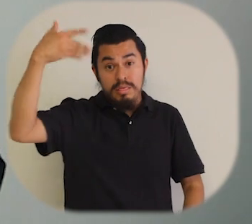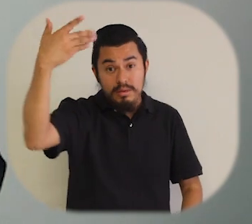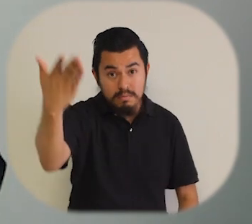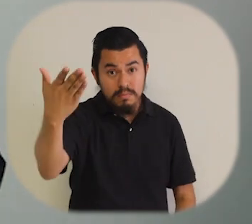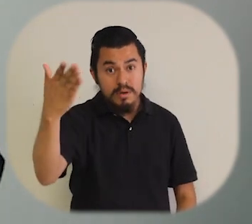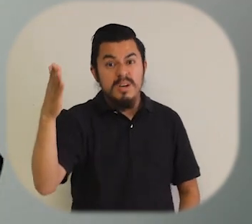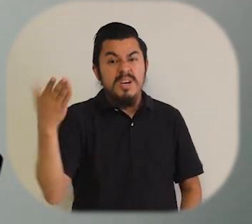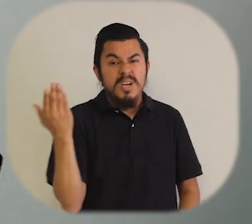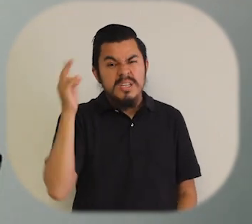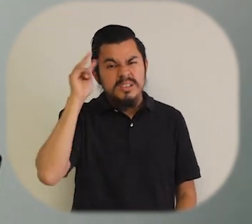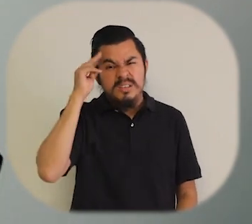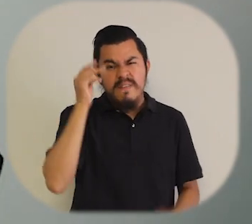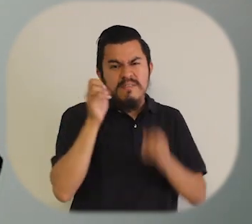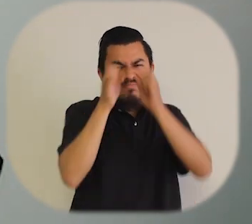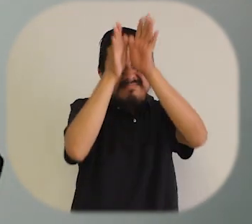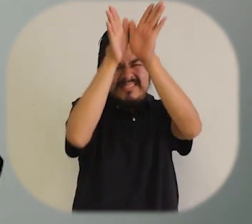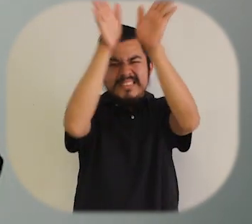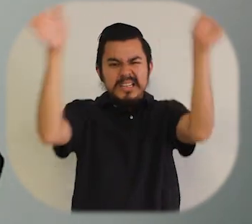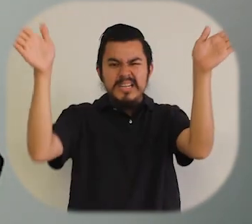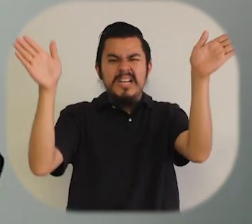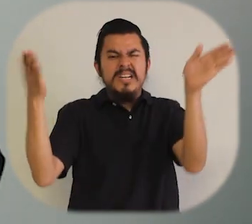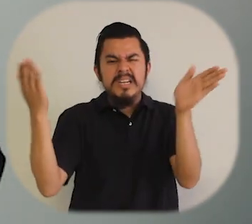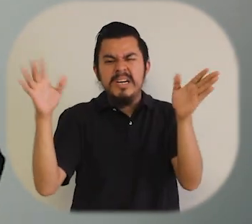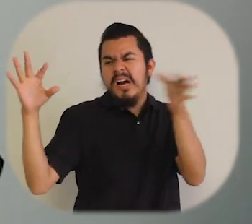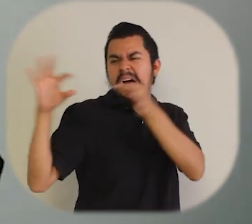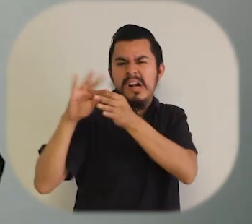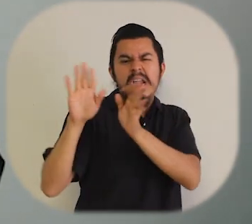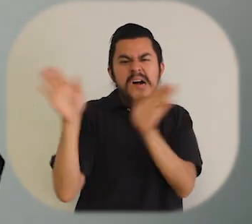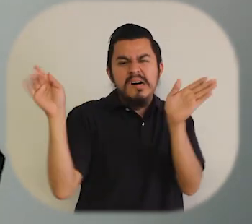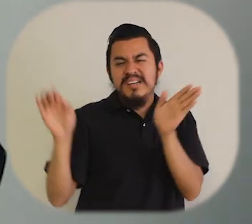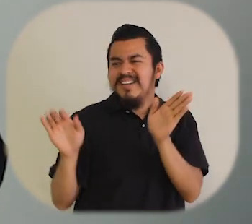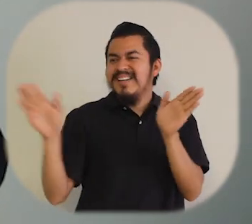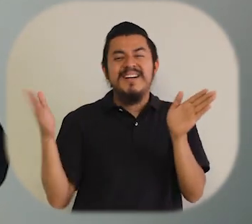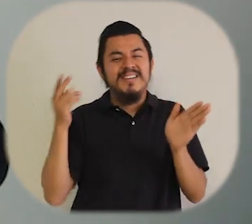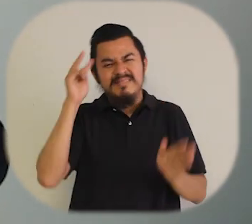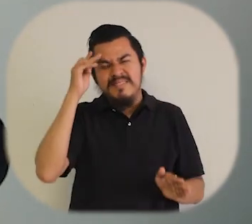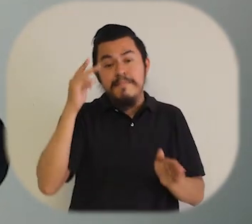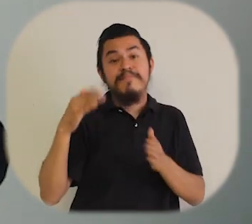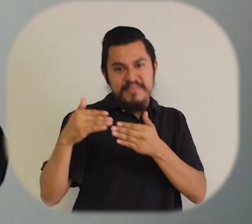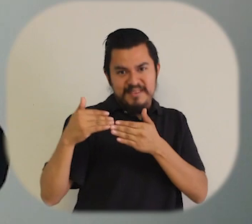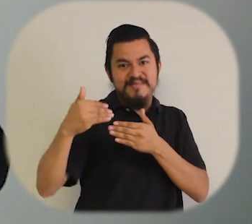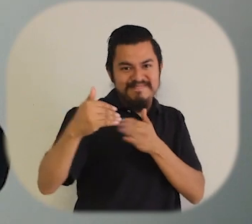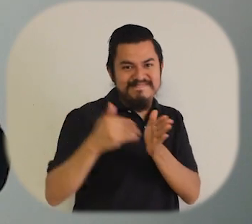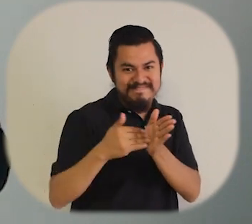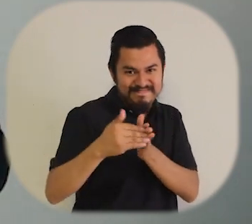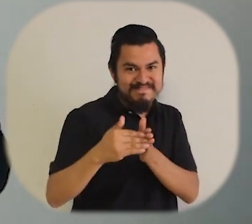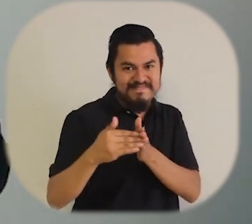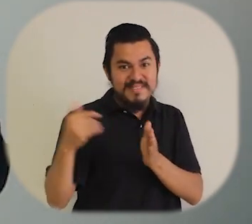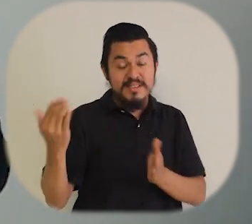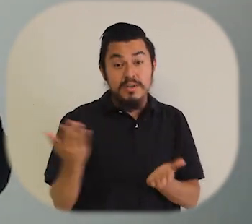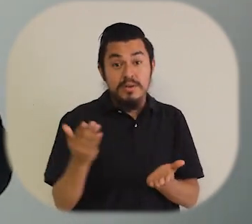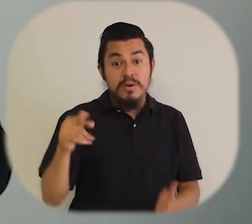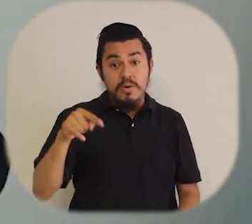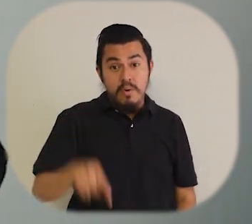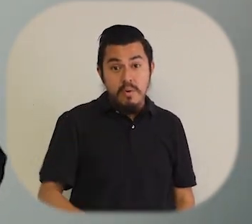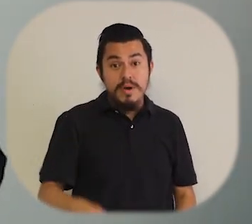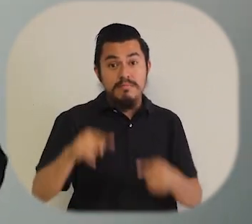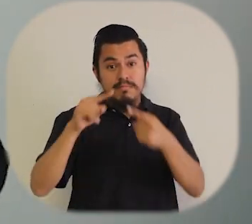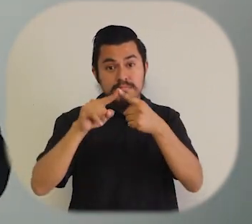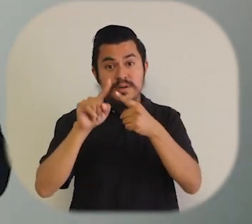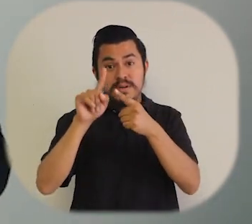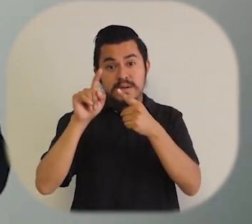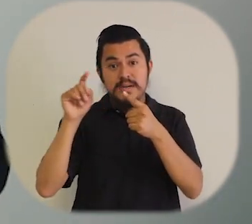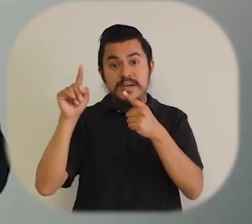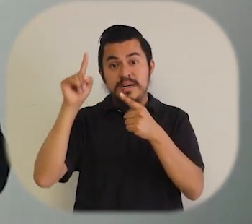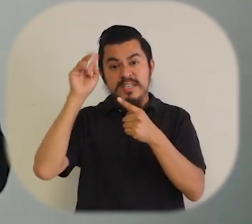Cristo? De esa manera vamos a proseguir. Así que vamos a hablar de qué significa Cristo y qué es lo que hizo Jesús. Y por eso es que Jesús